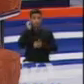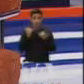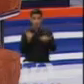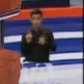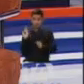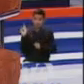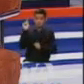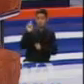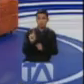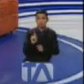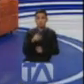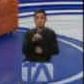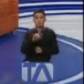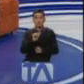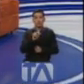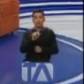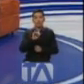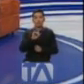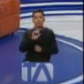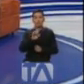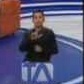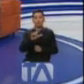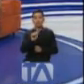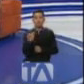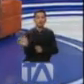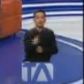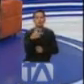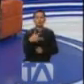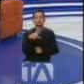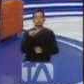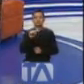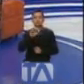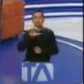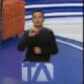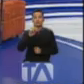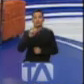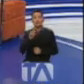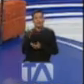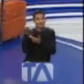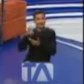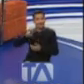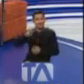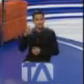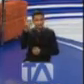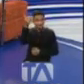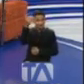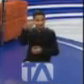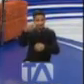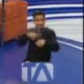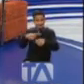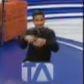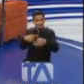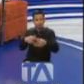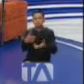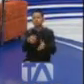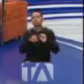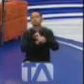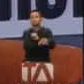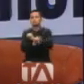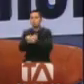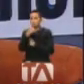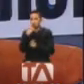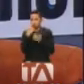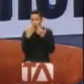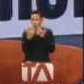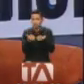mañana Daniela Chacón, la vicealcaldesa de Quito, para conversar sobre este tema, porque, vicealcaldesa, usted ha emprendido una campaña